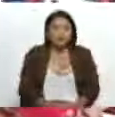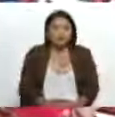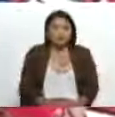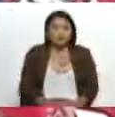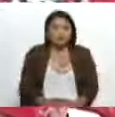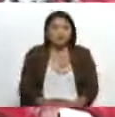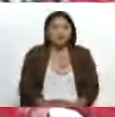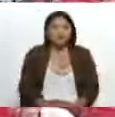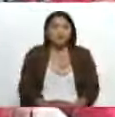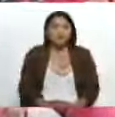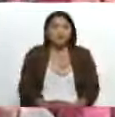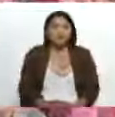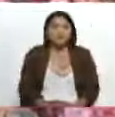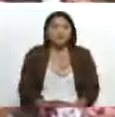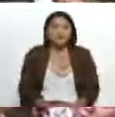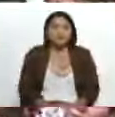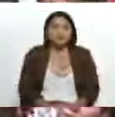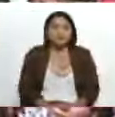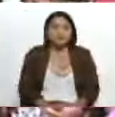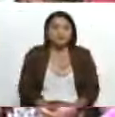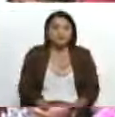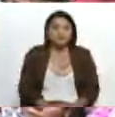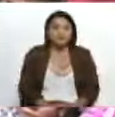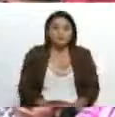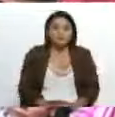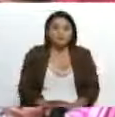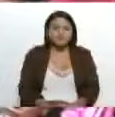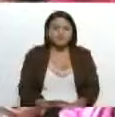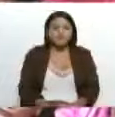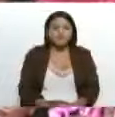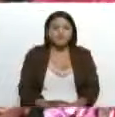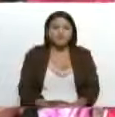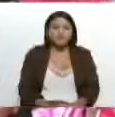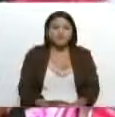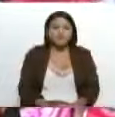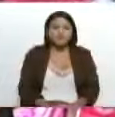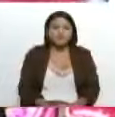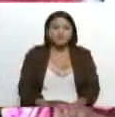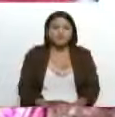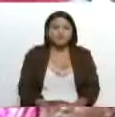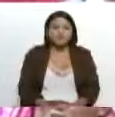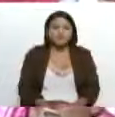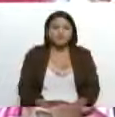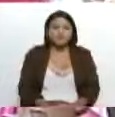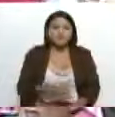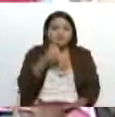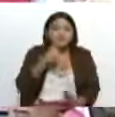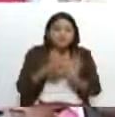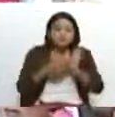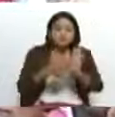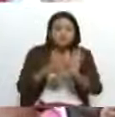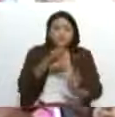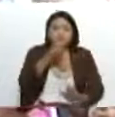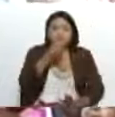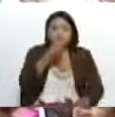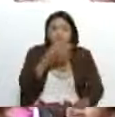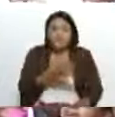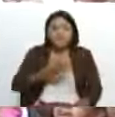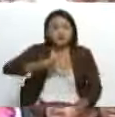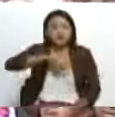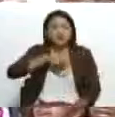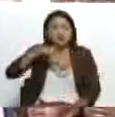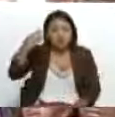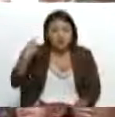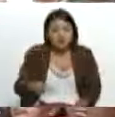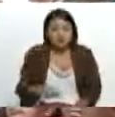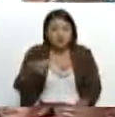la descolonización de toda América. Uno de los decretos más hermosos que hemos podido tener en